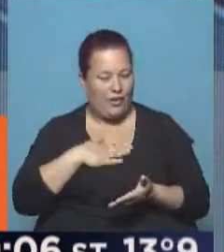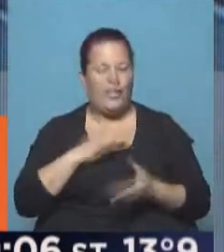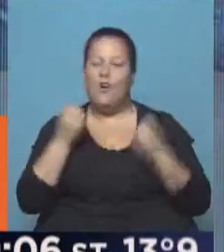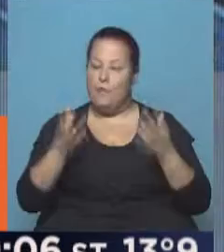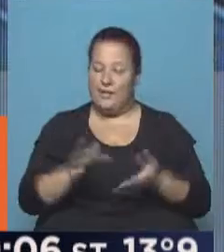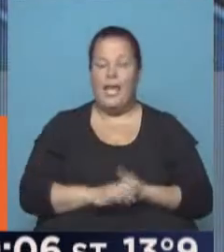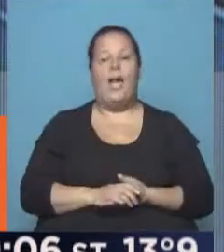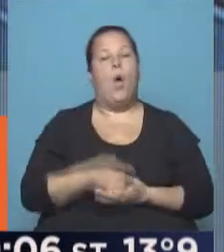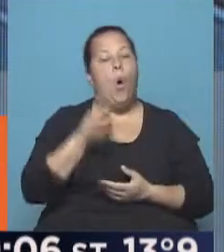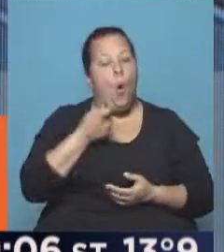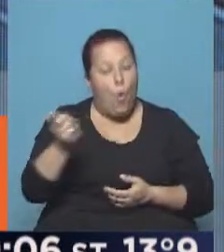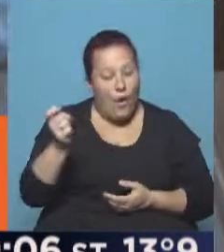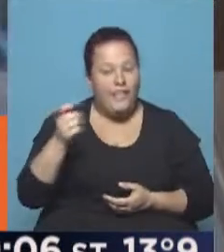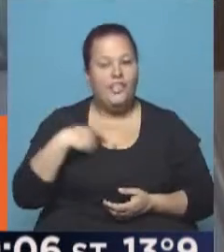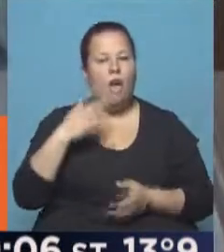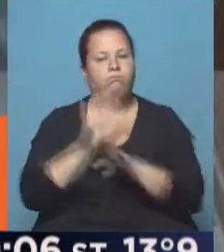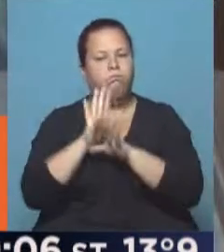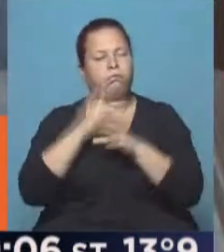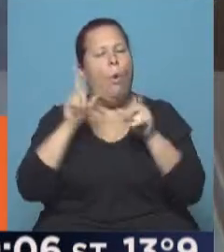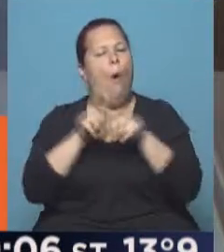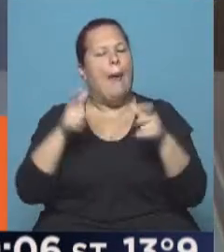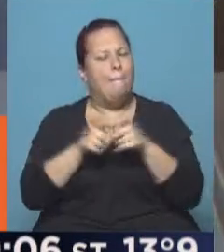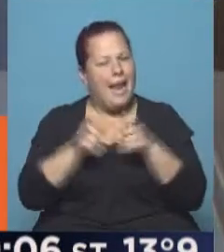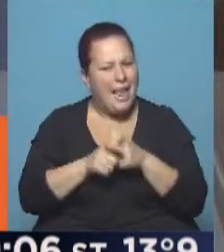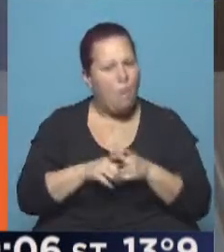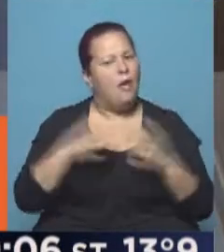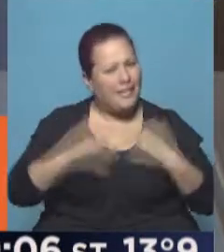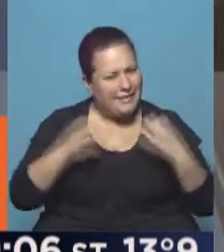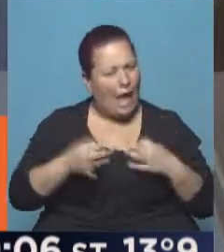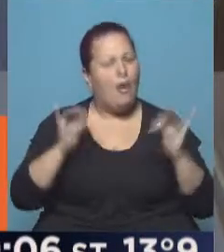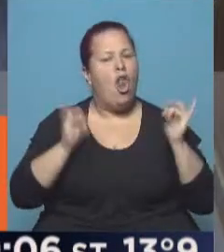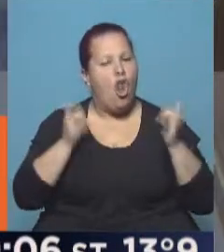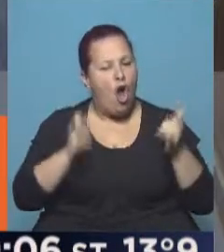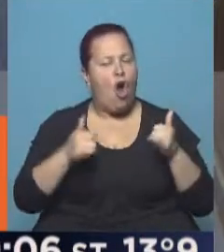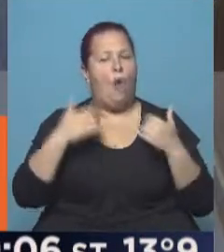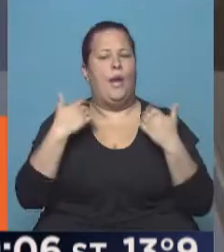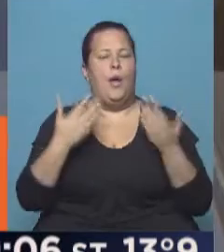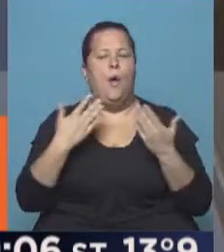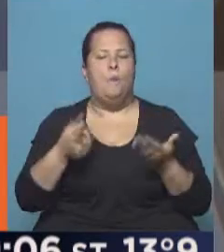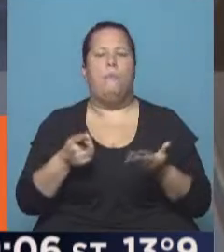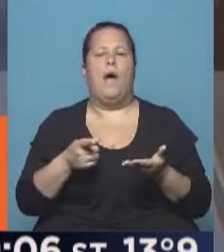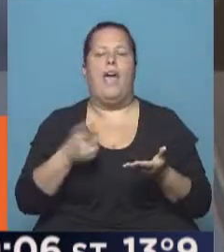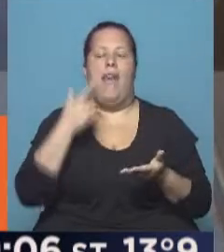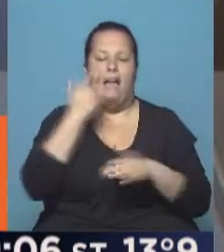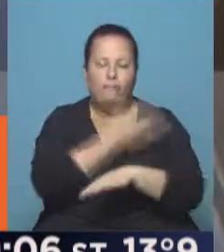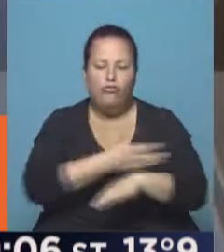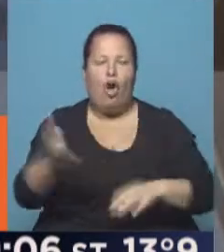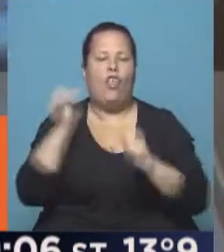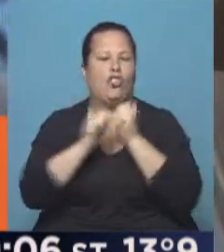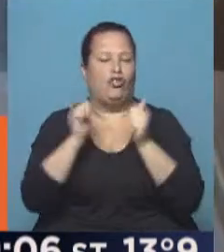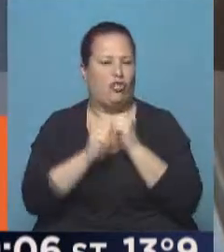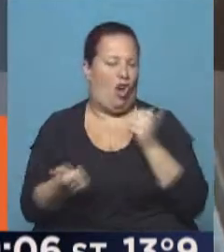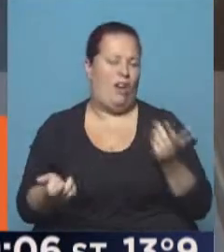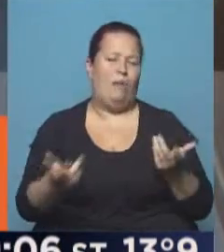¿Cómo están? Un juicio que uno lo puede ver con muchas películas y no está nada mal que los adolescentes puedan repasar la